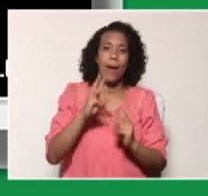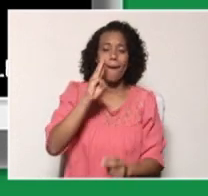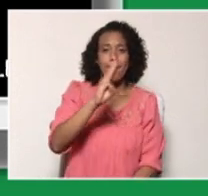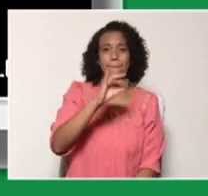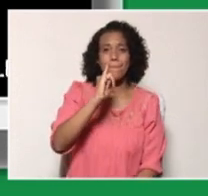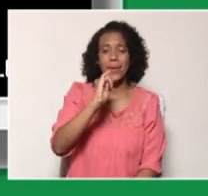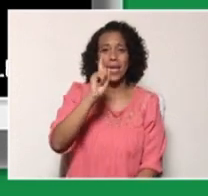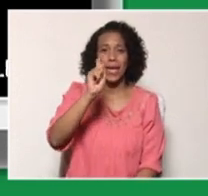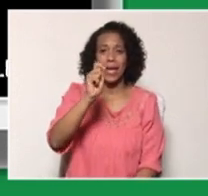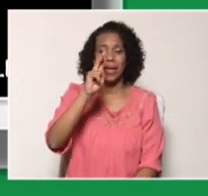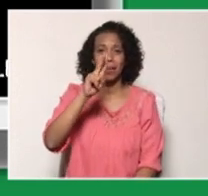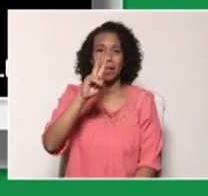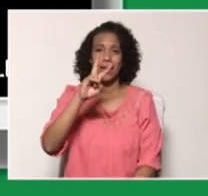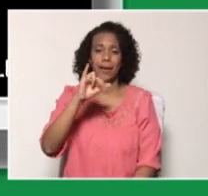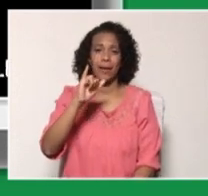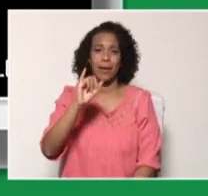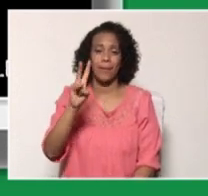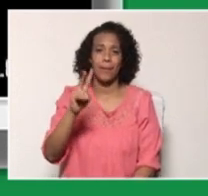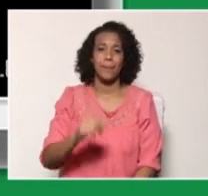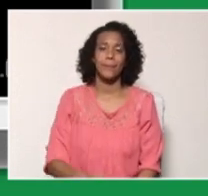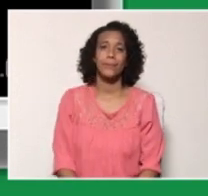PTV.